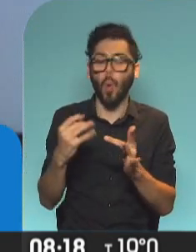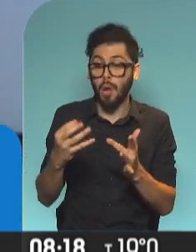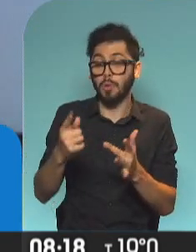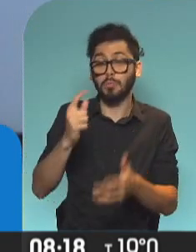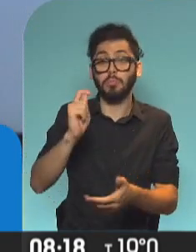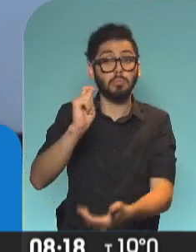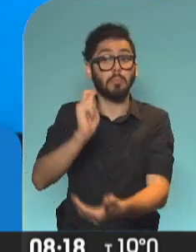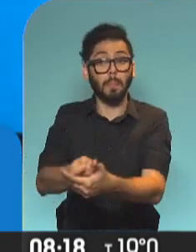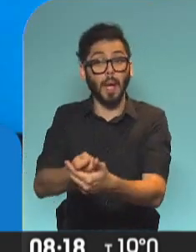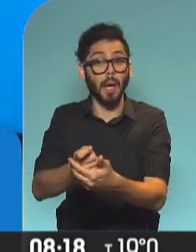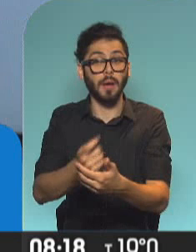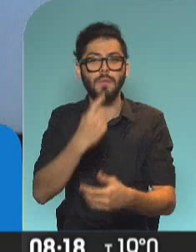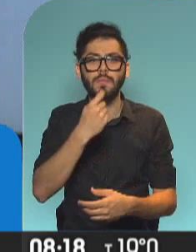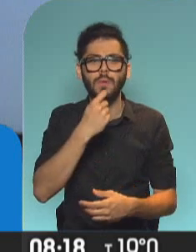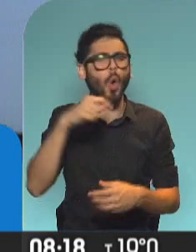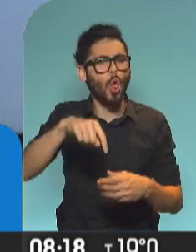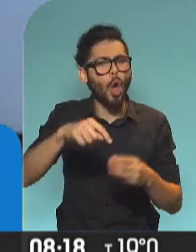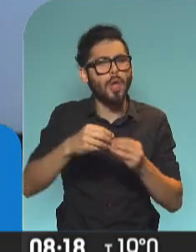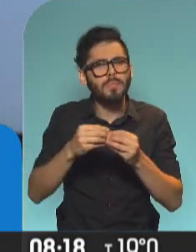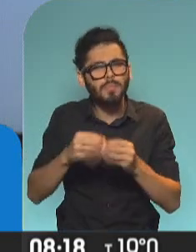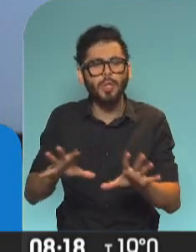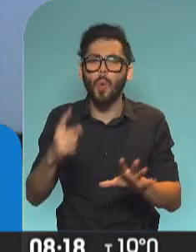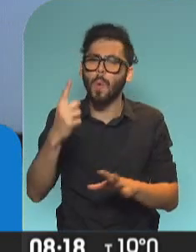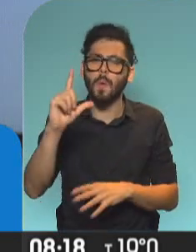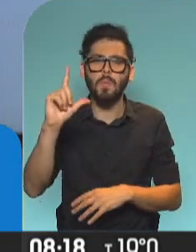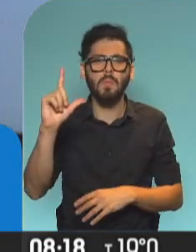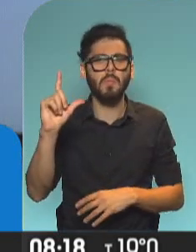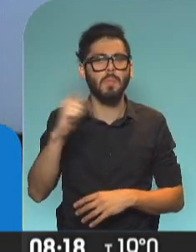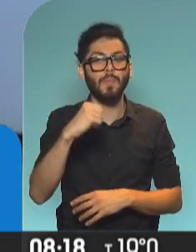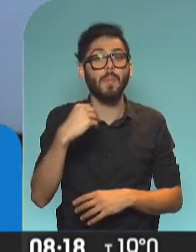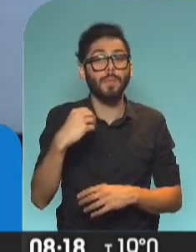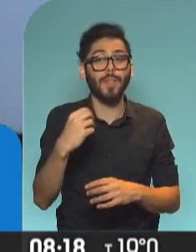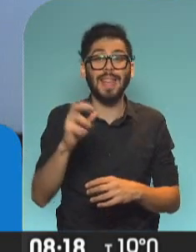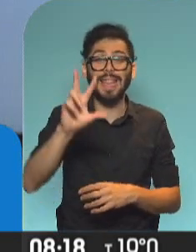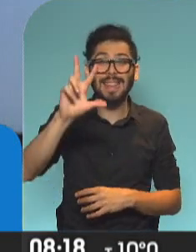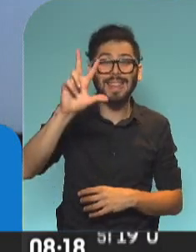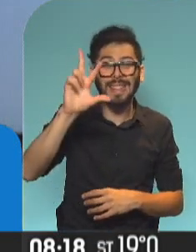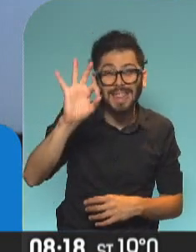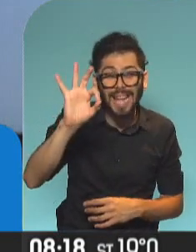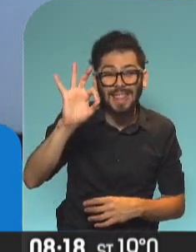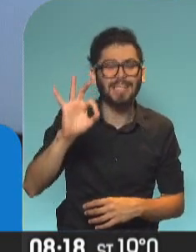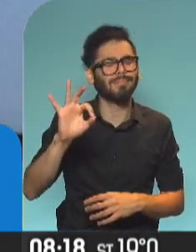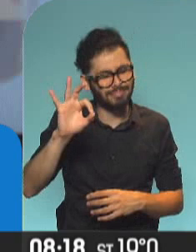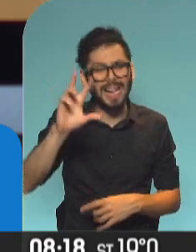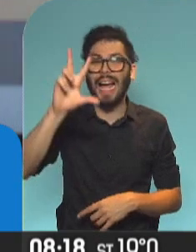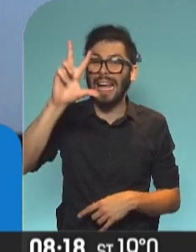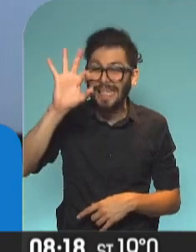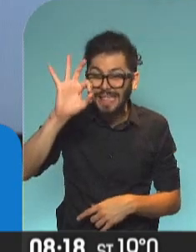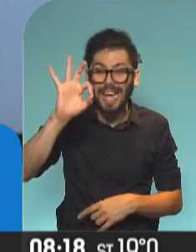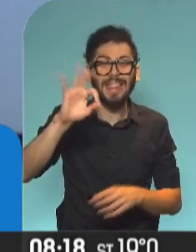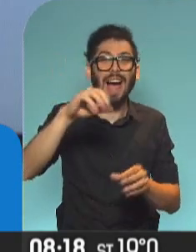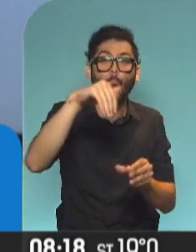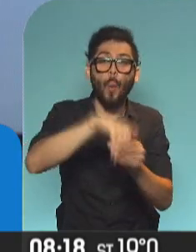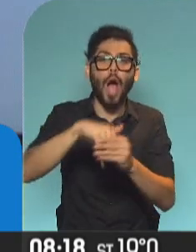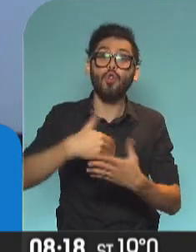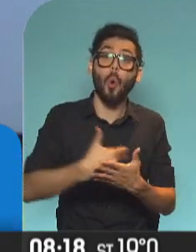comercios, por ejemplo. Bueno, desde hoy va a haber algo inédito porque se juntaron 30 bancos públicos y